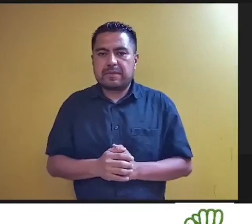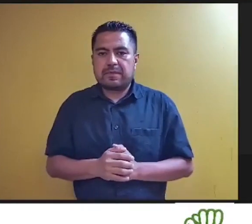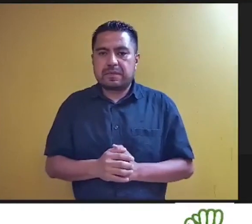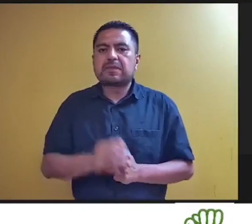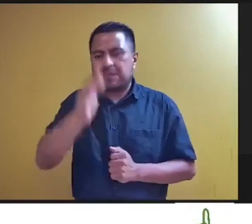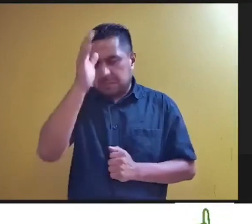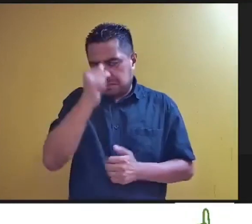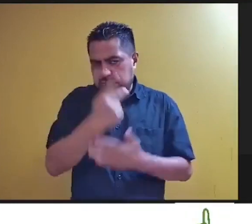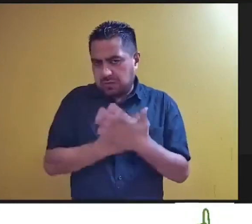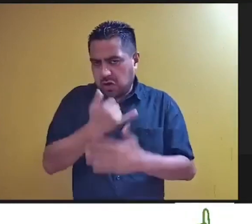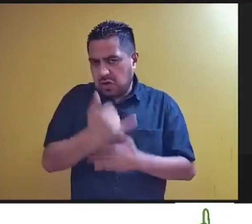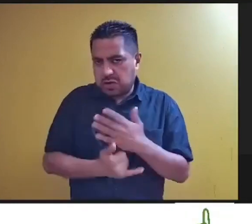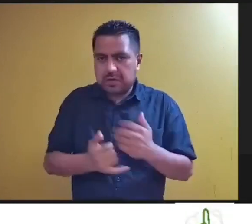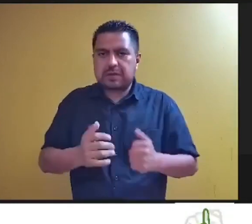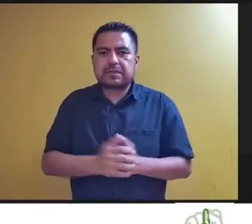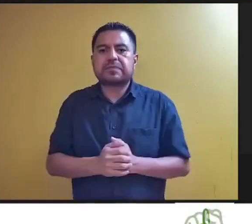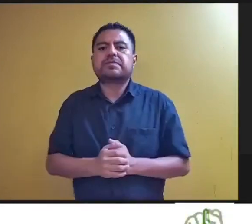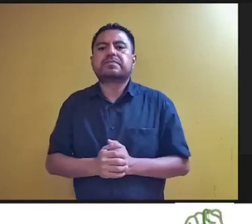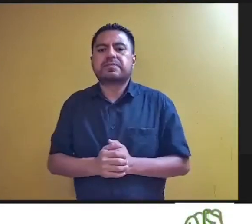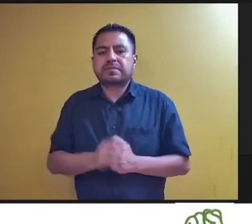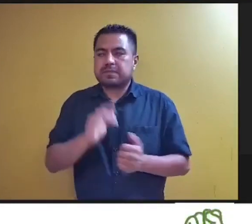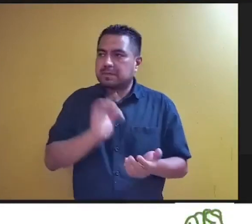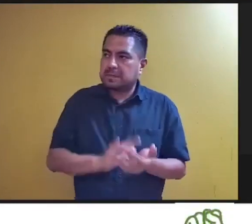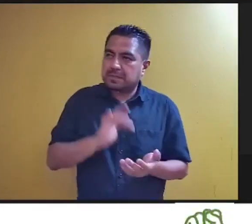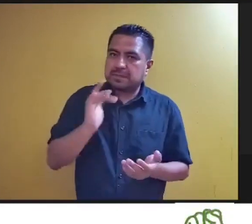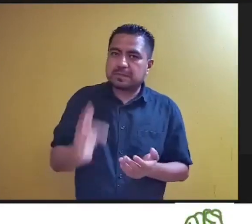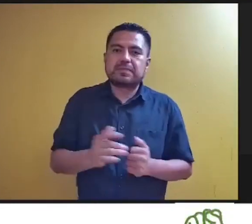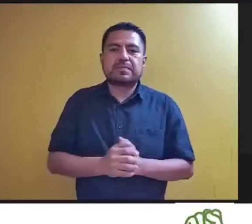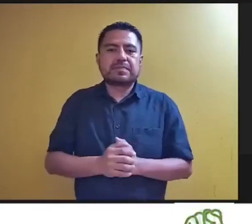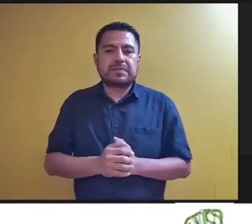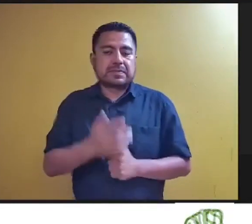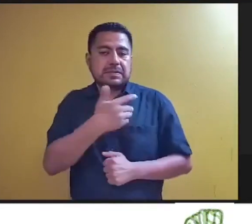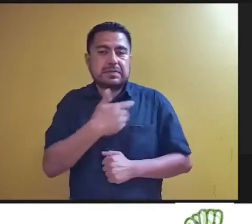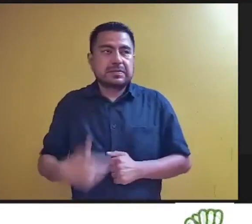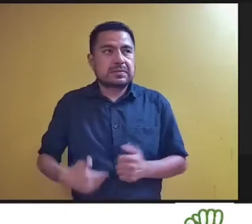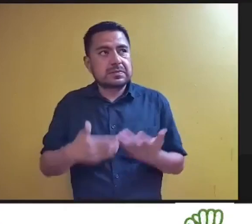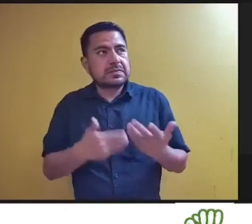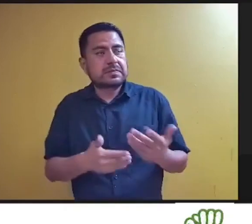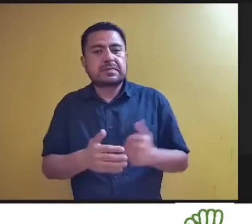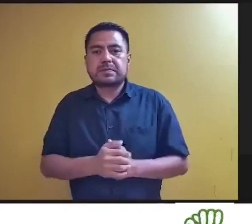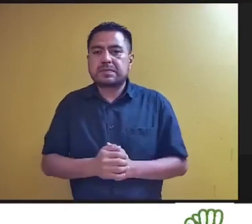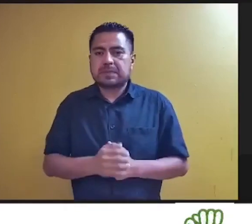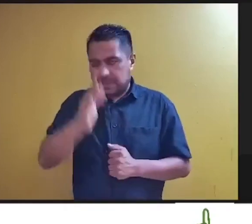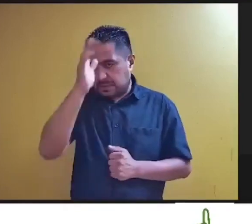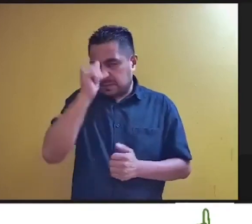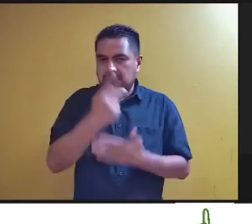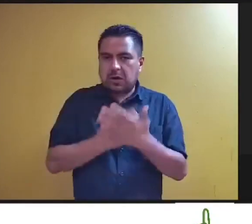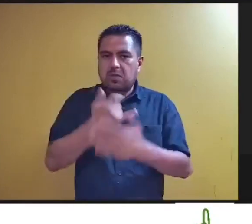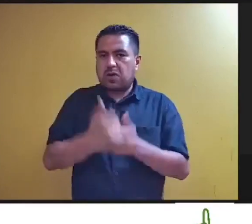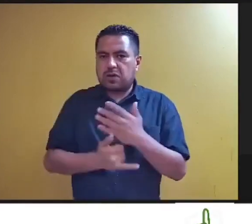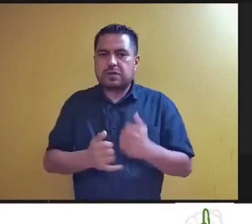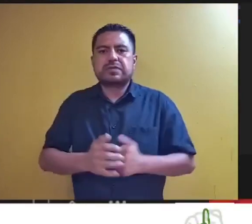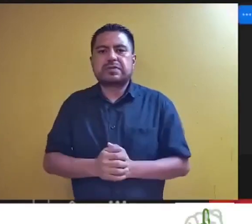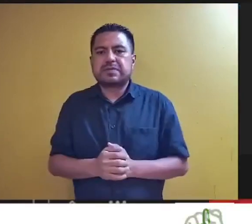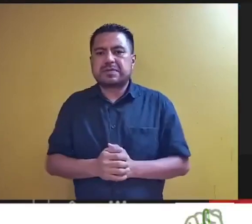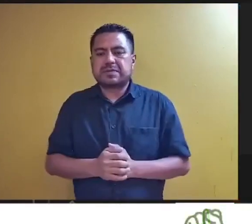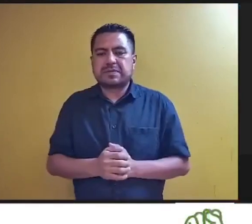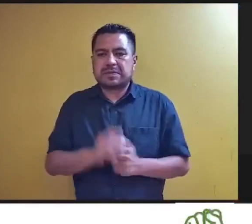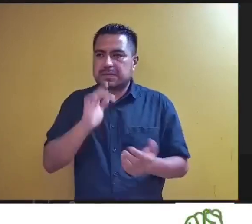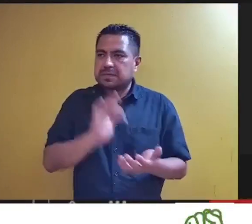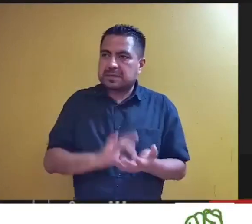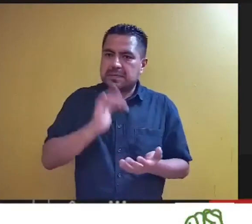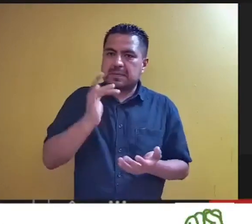A favor del proyecto. Gracias, magistrada Evelyn Rodríguez Chinol. A favor del proyecto.